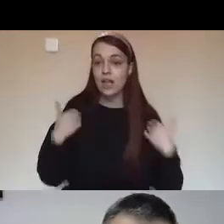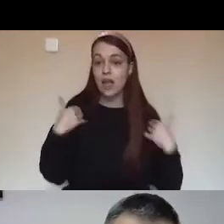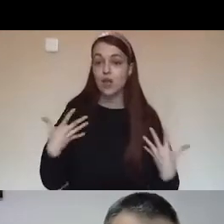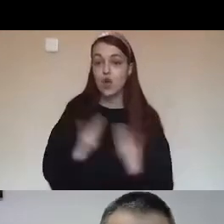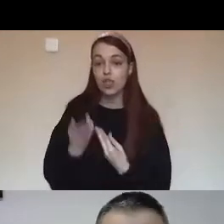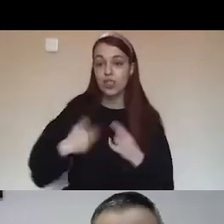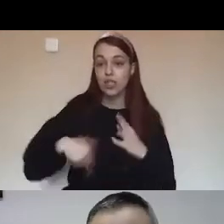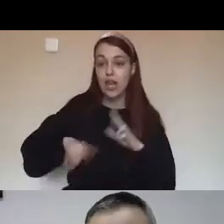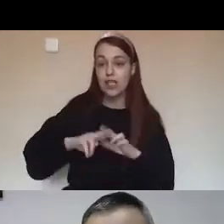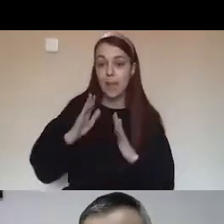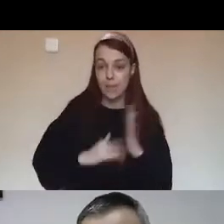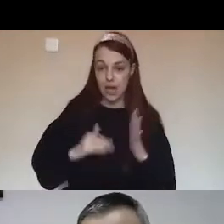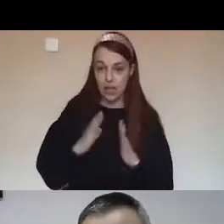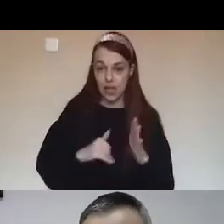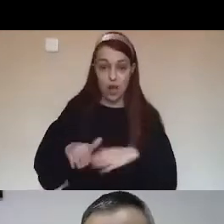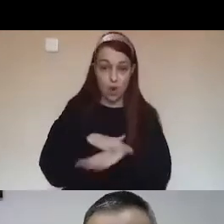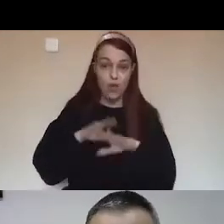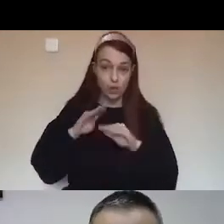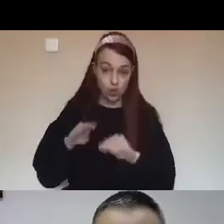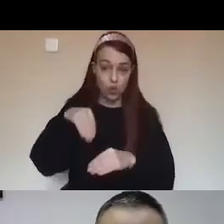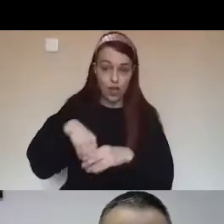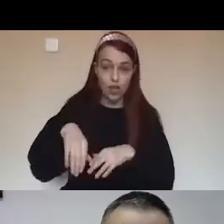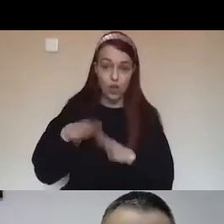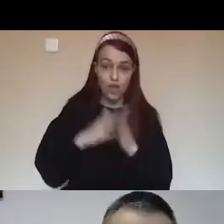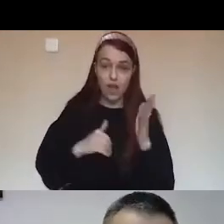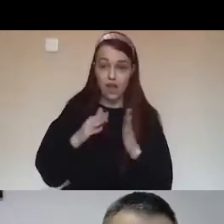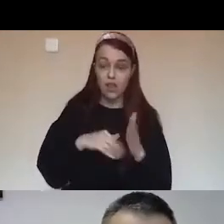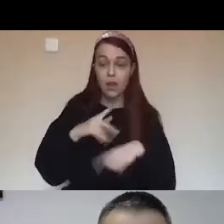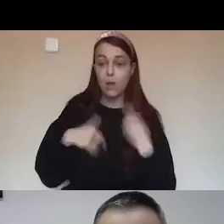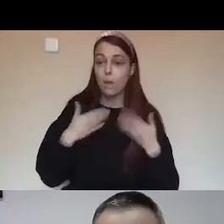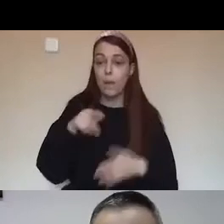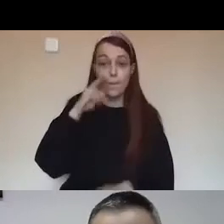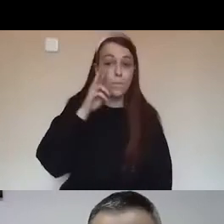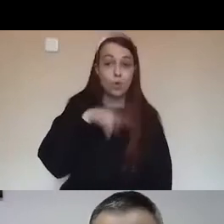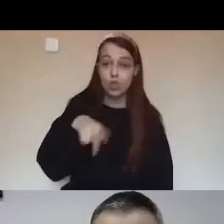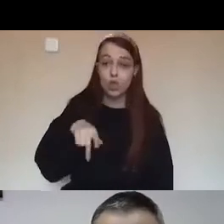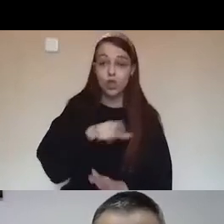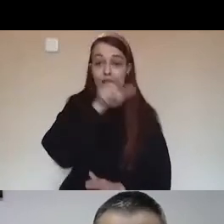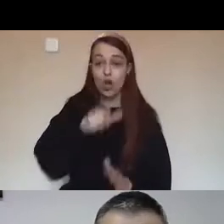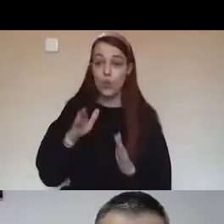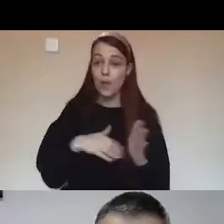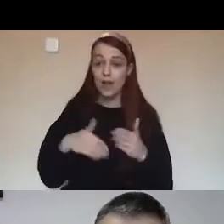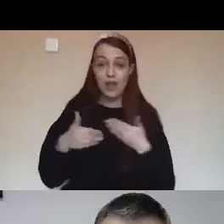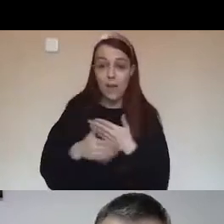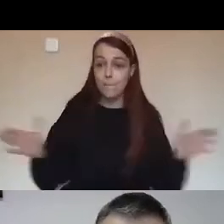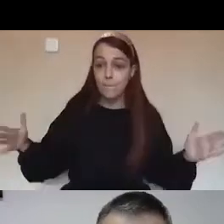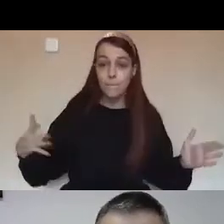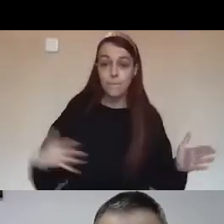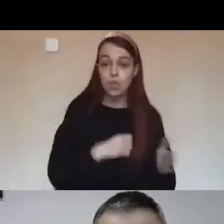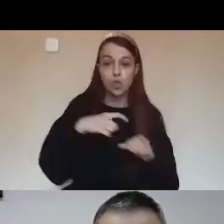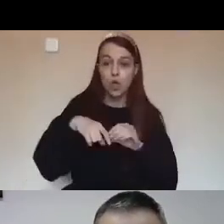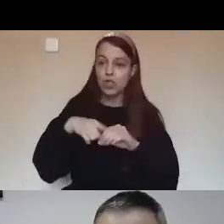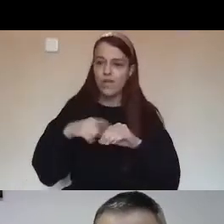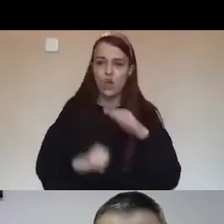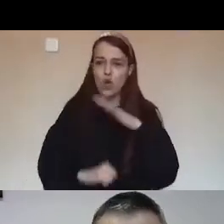Generalitat Valenciana, el gobierno autonómico, y lo abrimos a todos los museos de la Comunidad Valenciana. Se llenó el aforo, 90